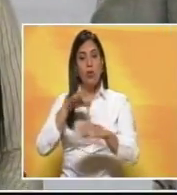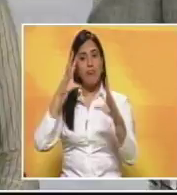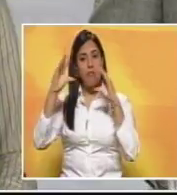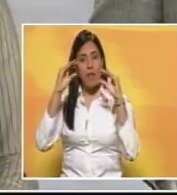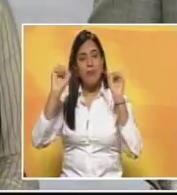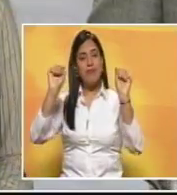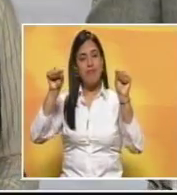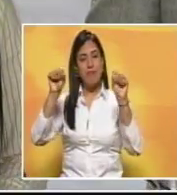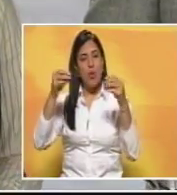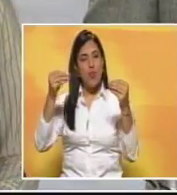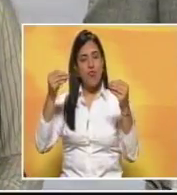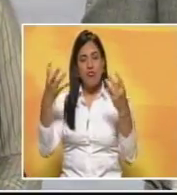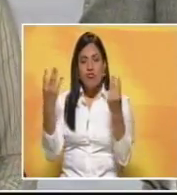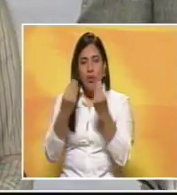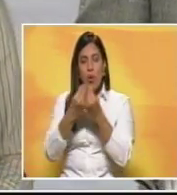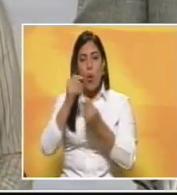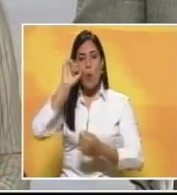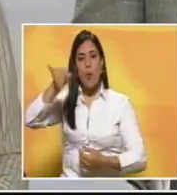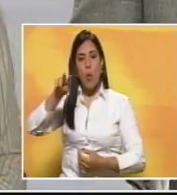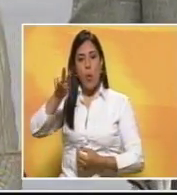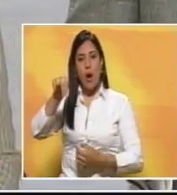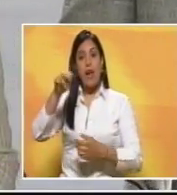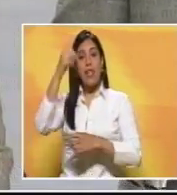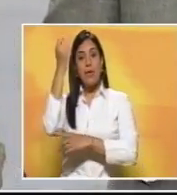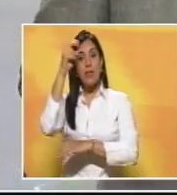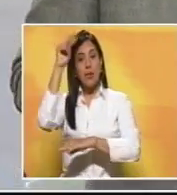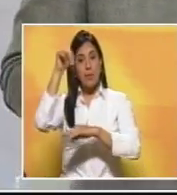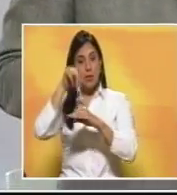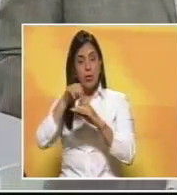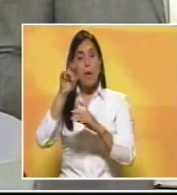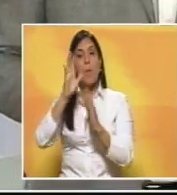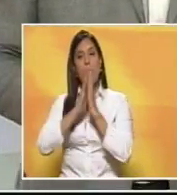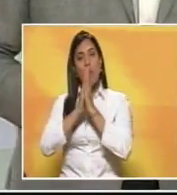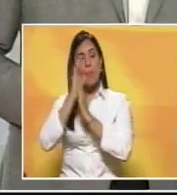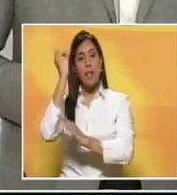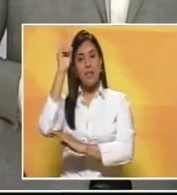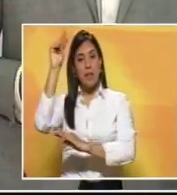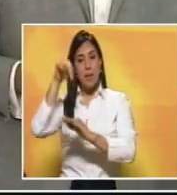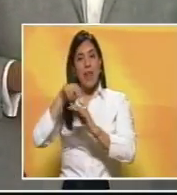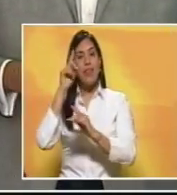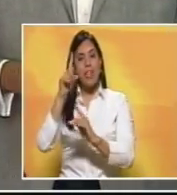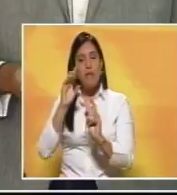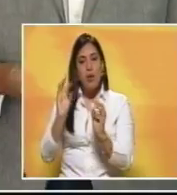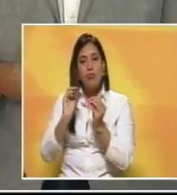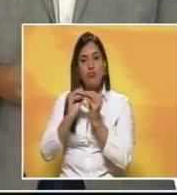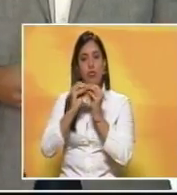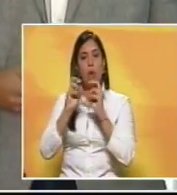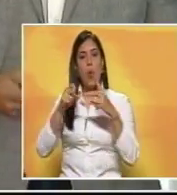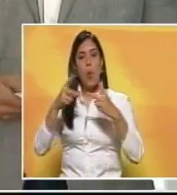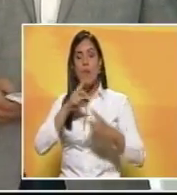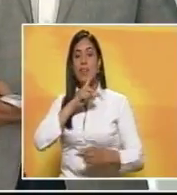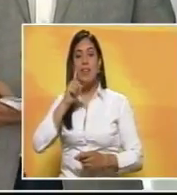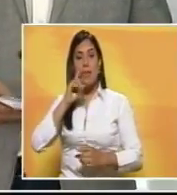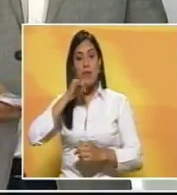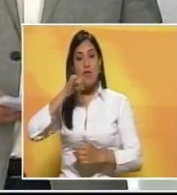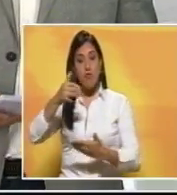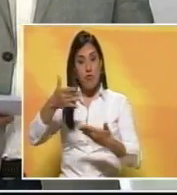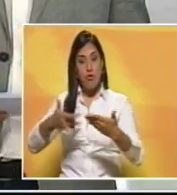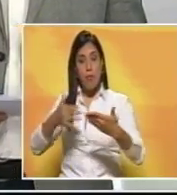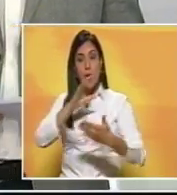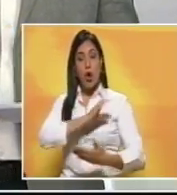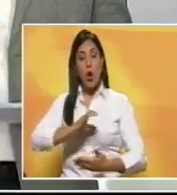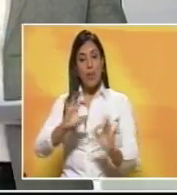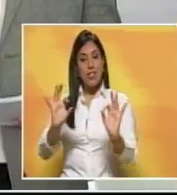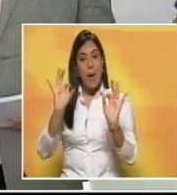conversar efectivamente con Juan Guaidó, quien es diputado de la Asamblea Nacional, quien pide a la Asamblea Nacional que retome precisamente lo que sería el informe que hizo la